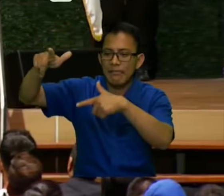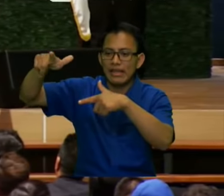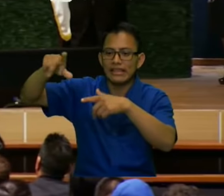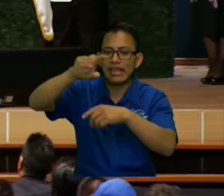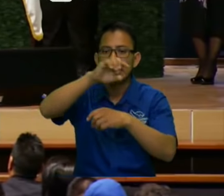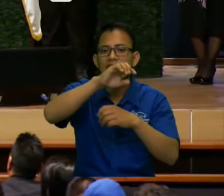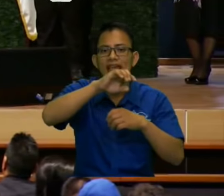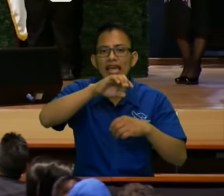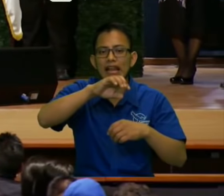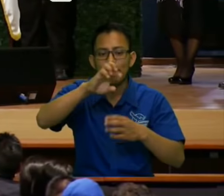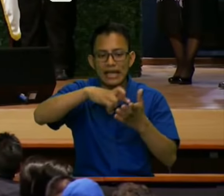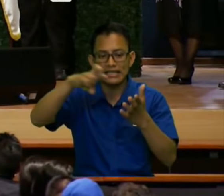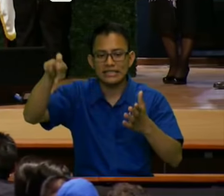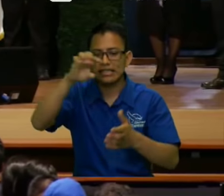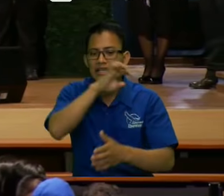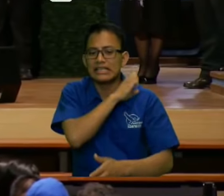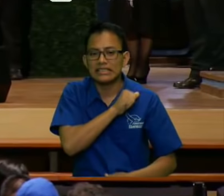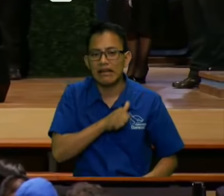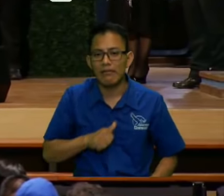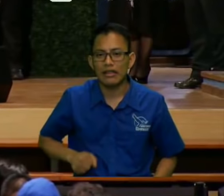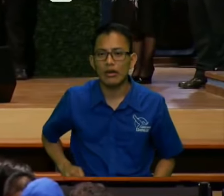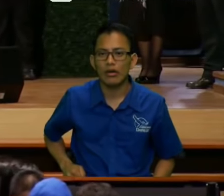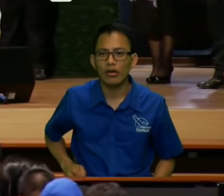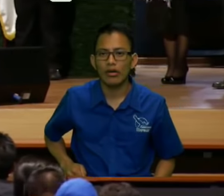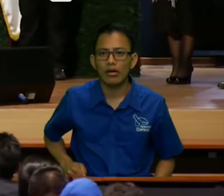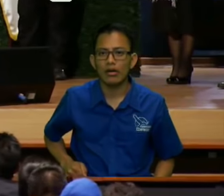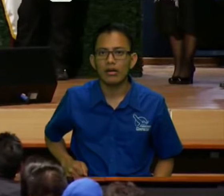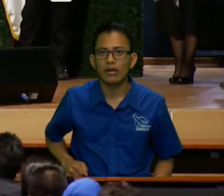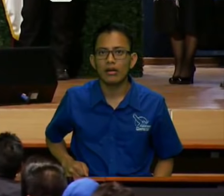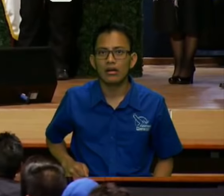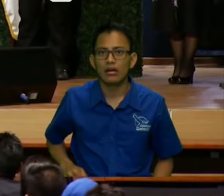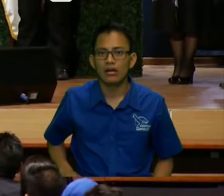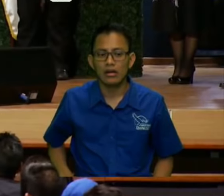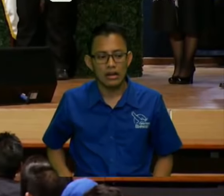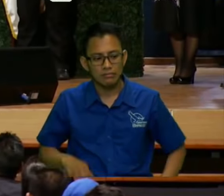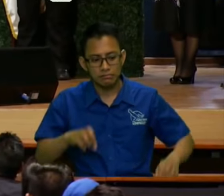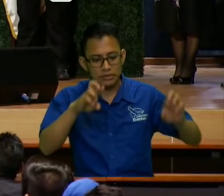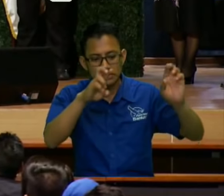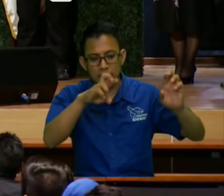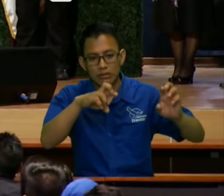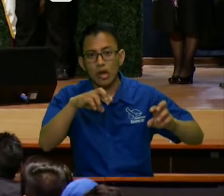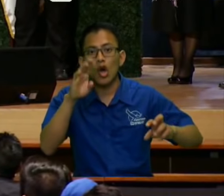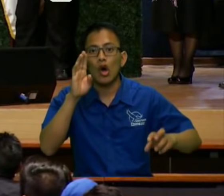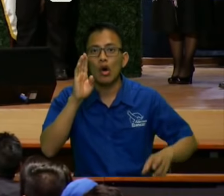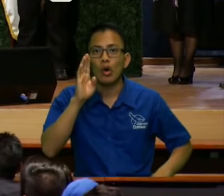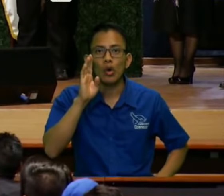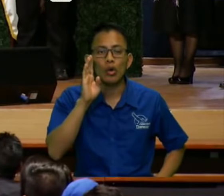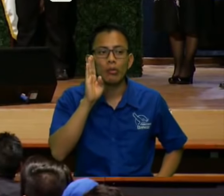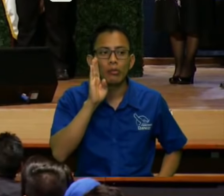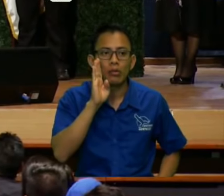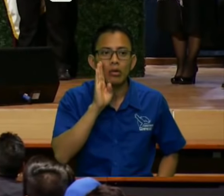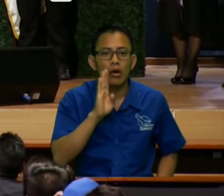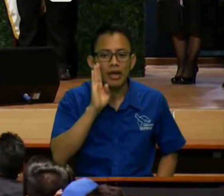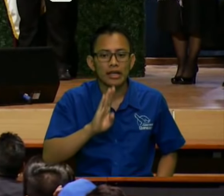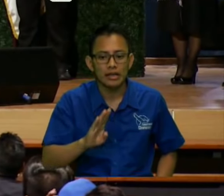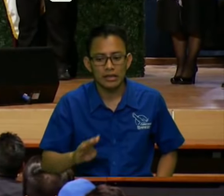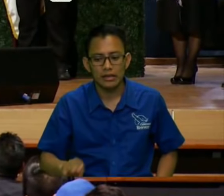Salvador, un muchacho que estaba en la frontera le cayó con un ataque epiléptico, hermano, pero bien